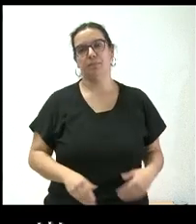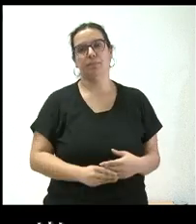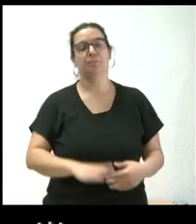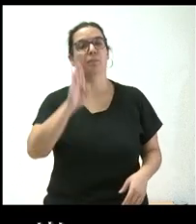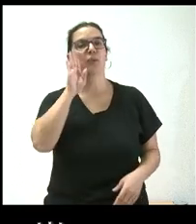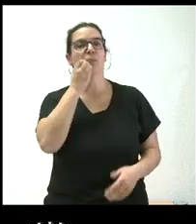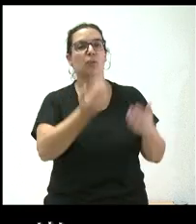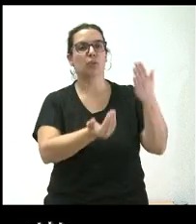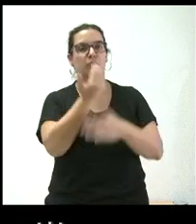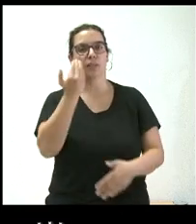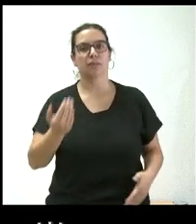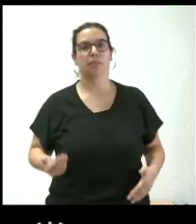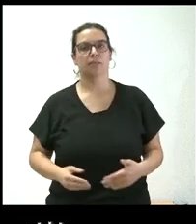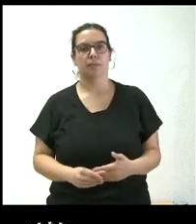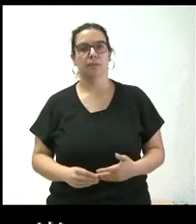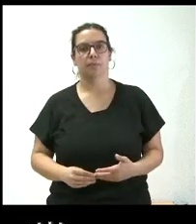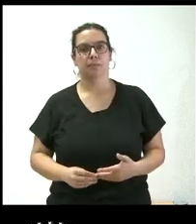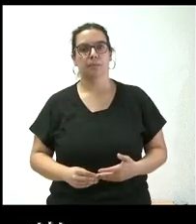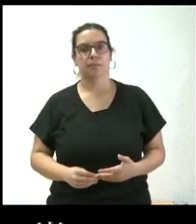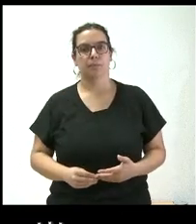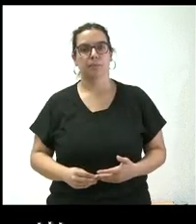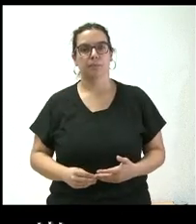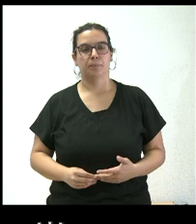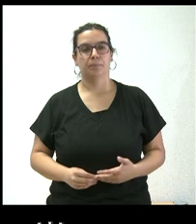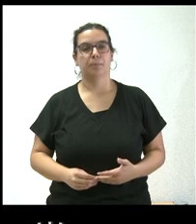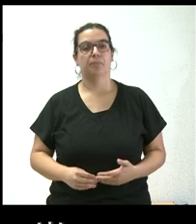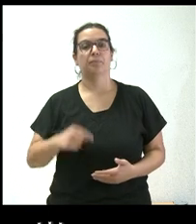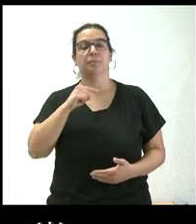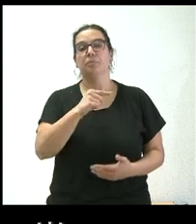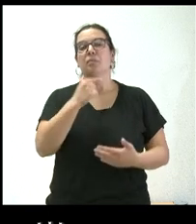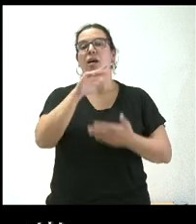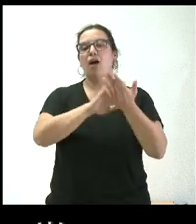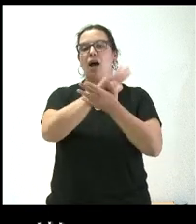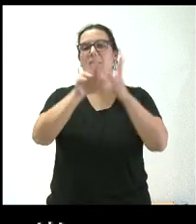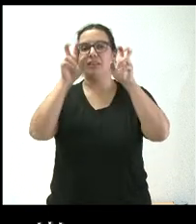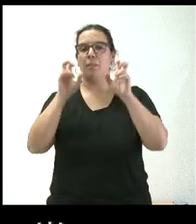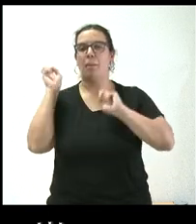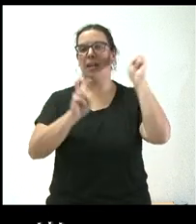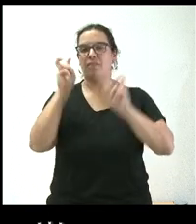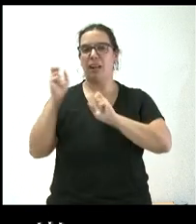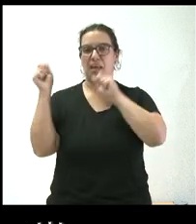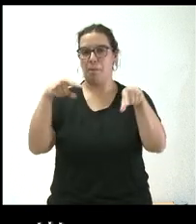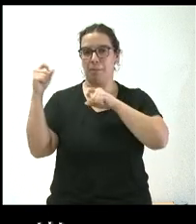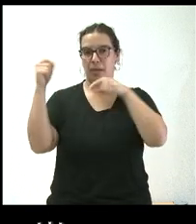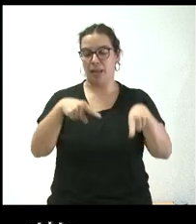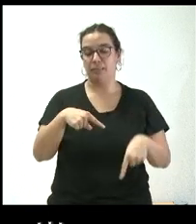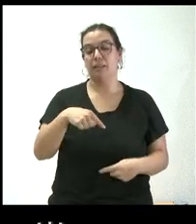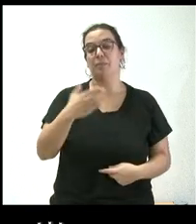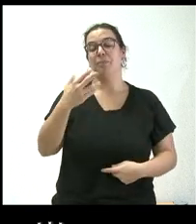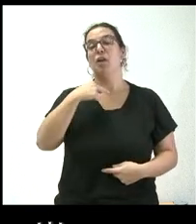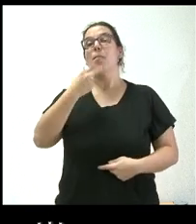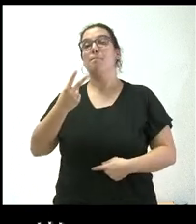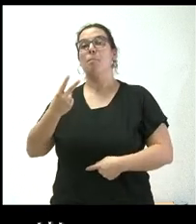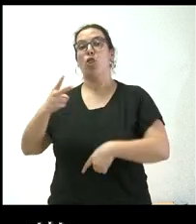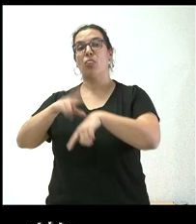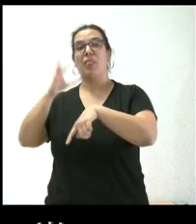buenos días en primer lugar se ha referido a la llegada de inmigrantes y por las palabras de la delegada del gobierno sabemos